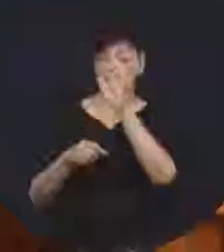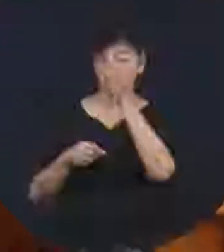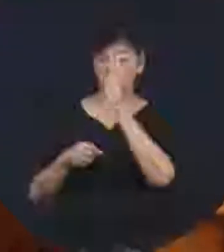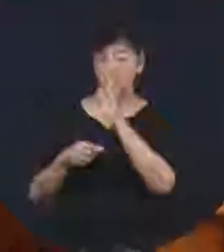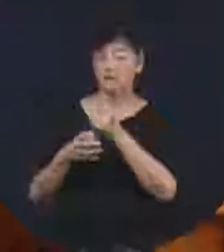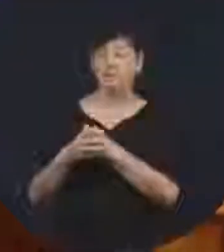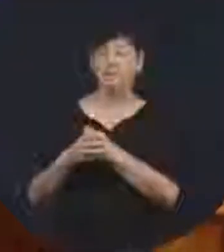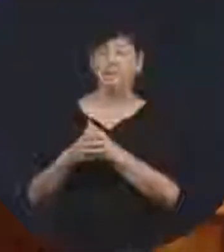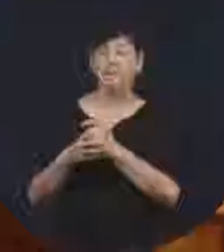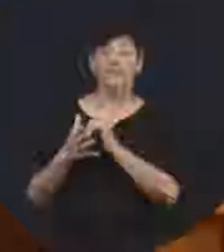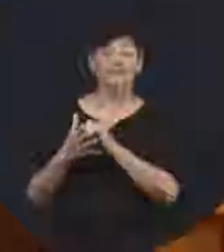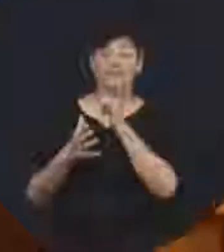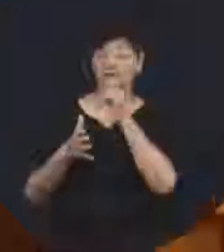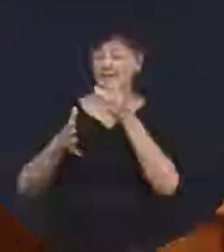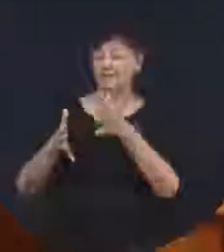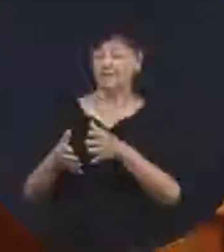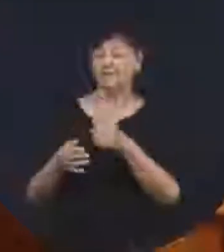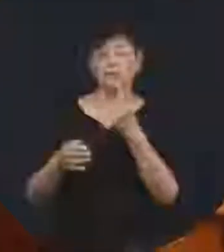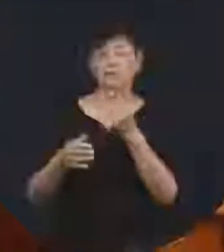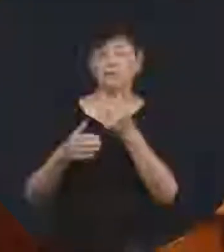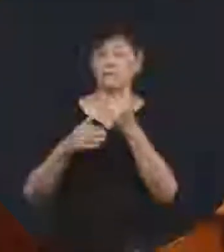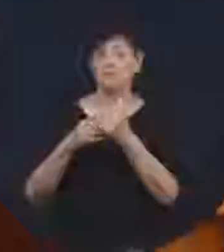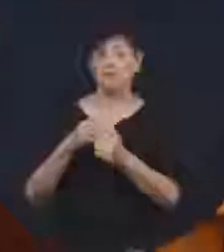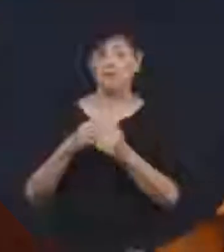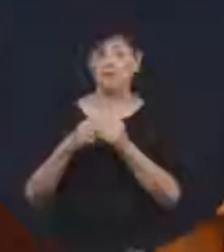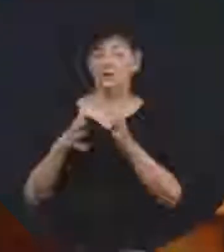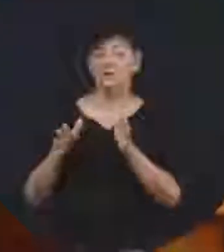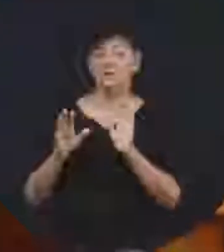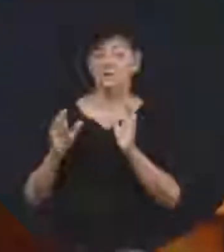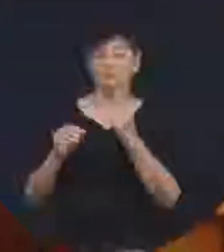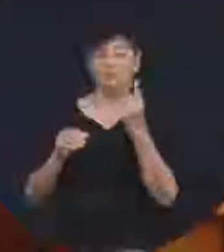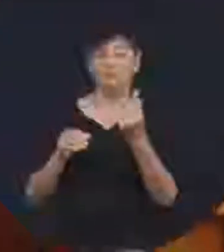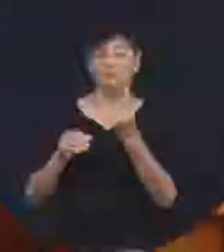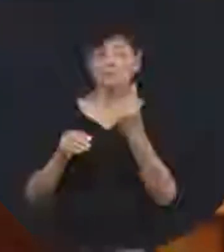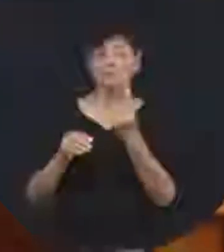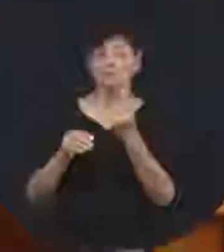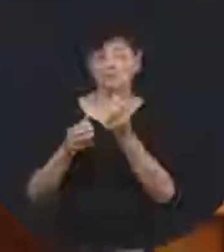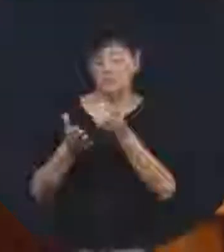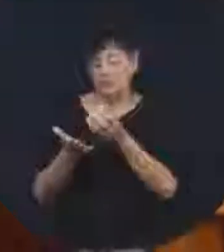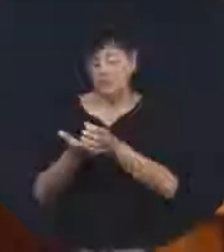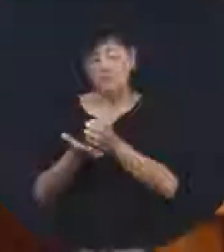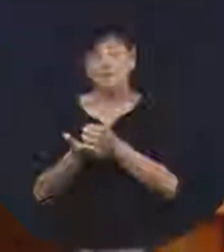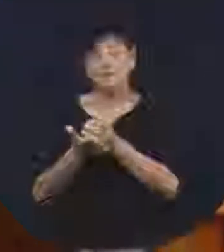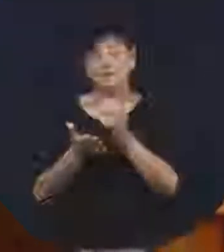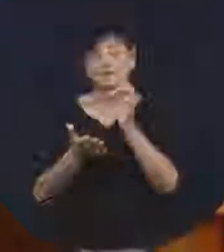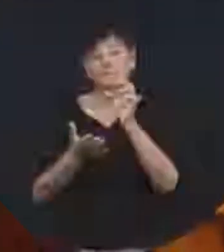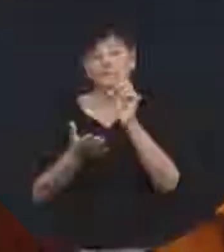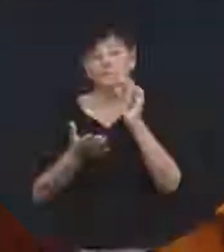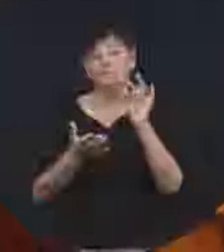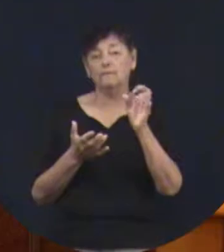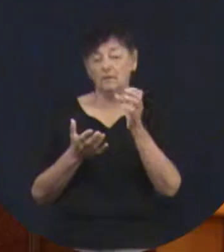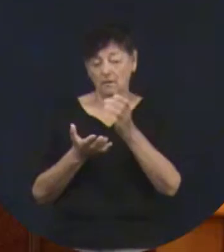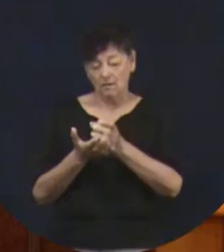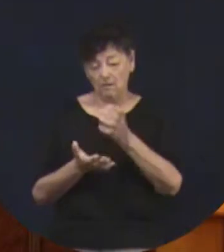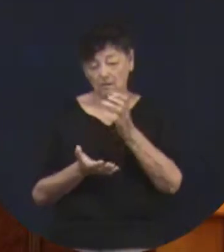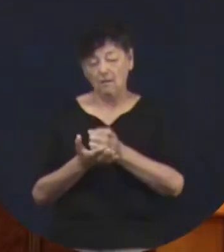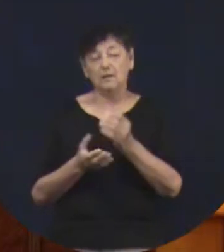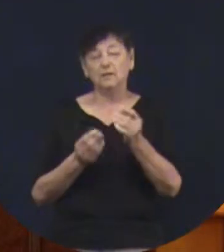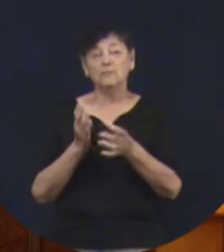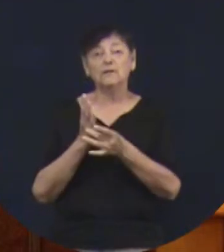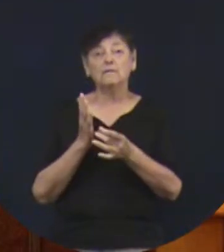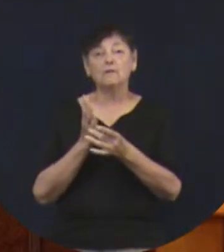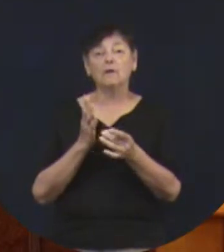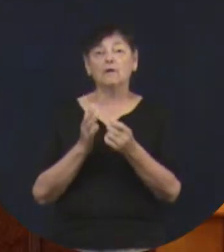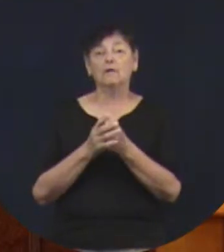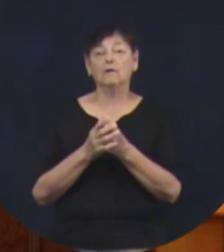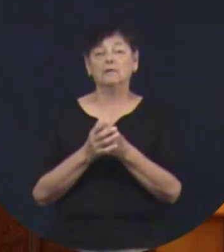Dios que no me queda ni un pedazo de pan, tan solo me queda un puñado de harina en la tinaja y un poco de aceite